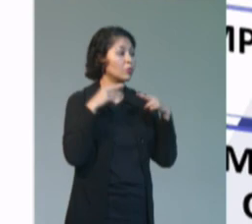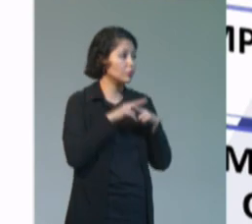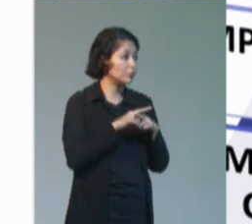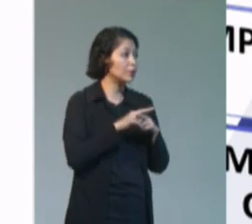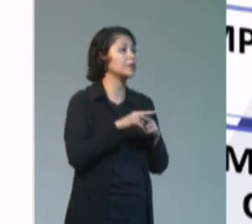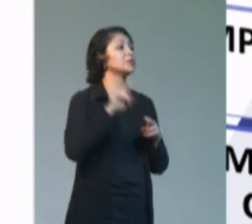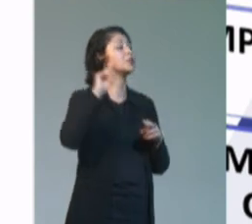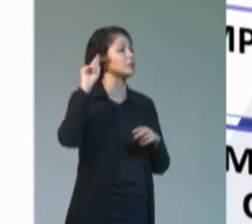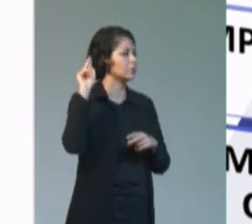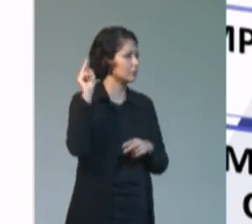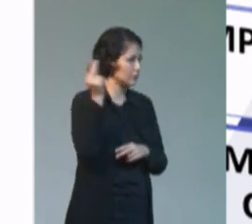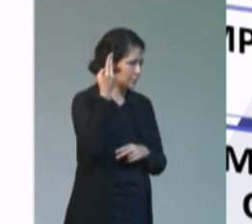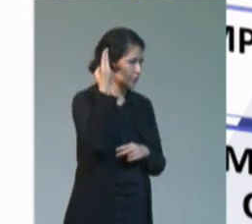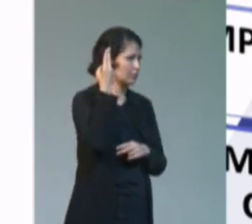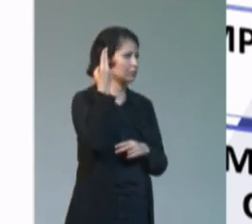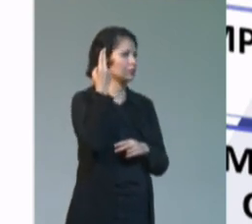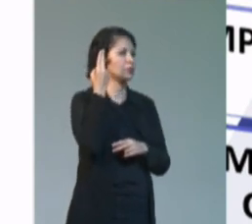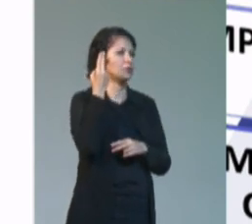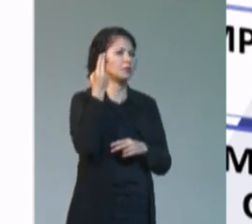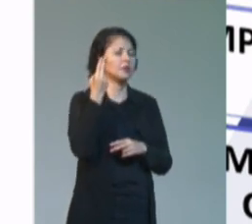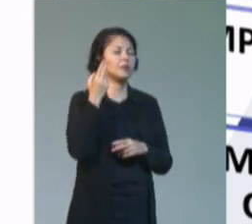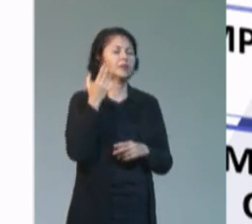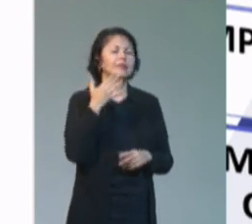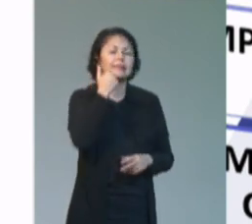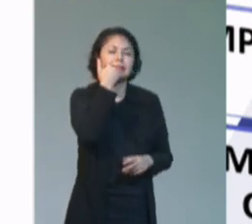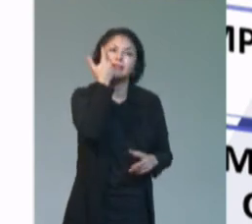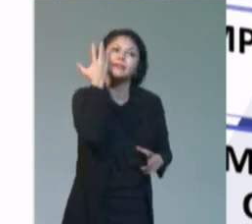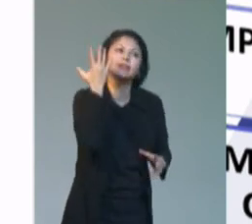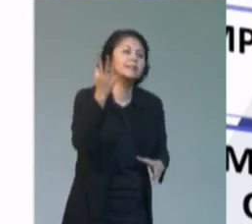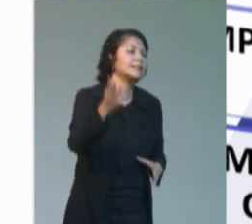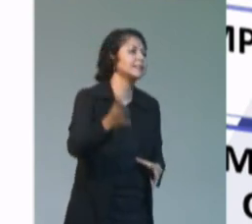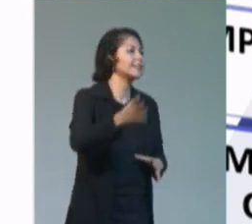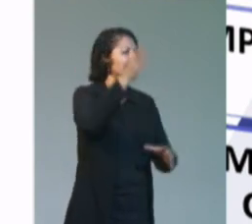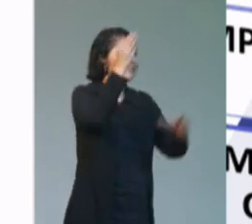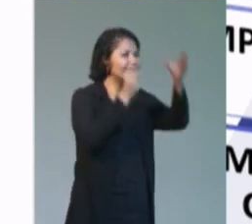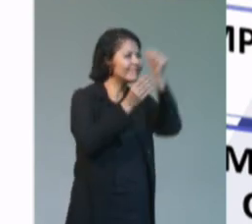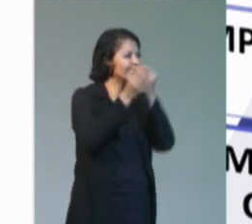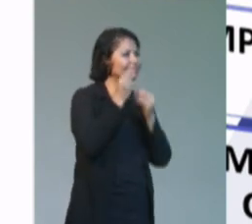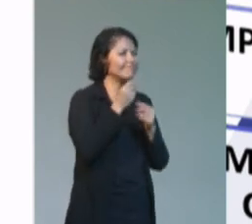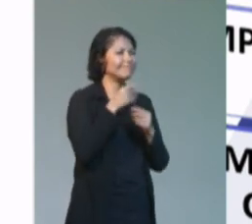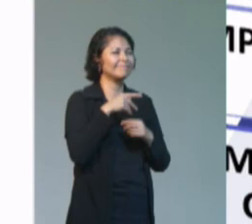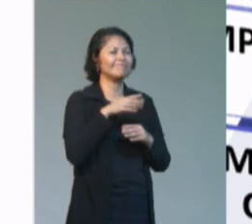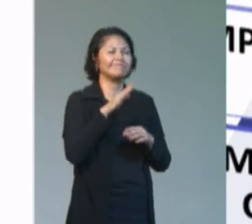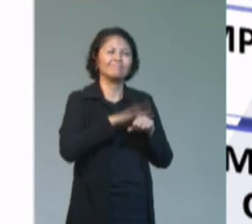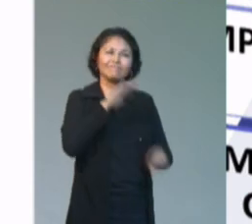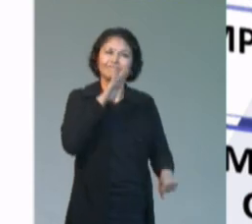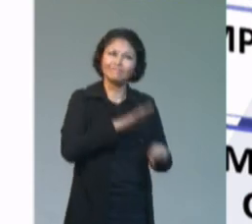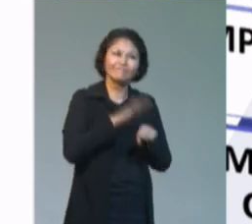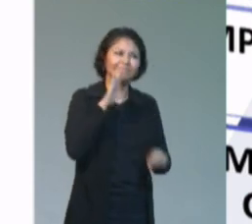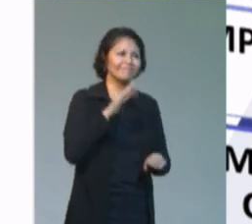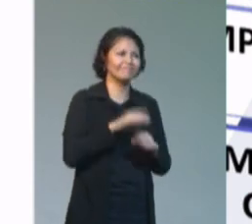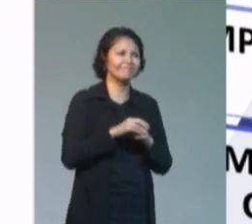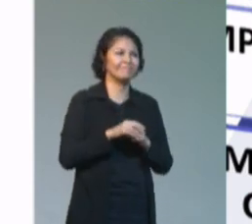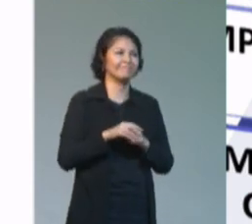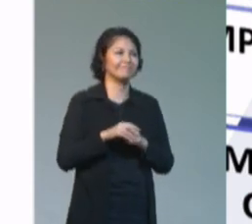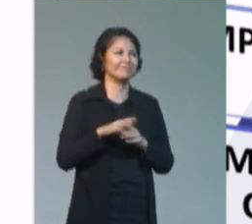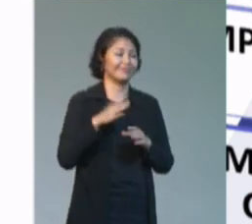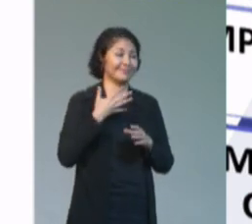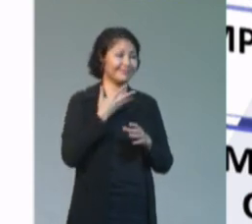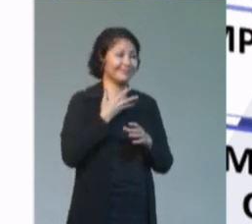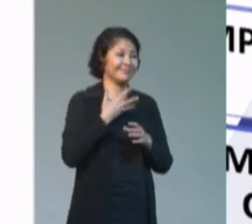todo los universitarios tenemos pasión por el conocimiento pero no queremos conocer a nadie tenemos nuestro power point y parece como